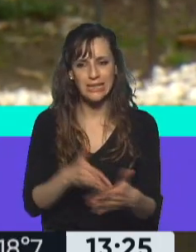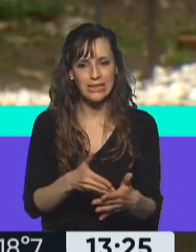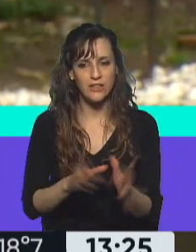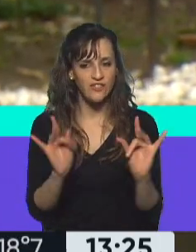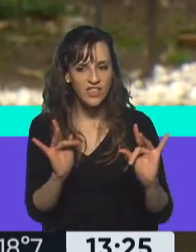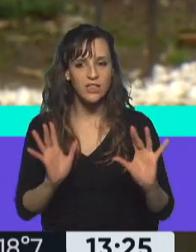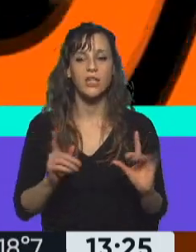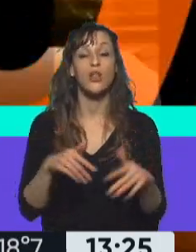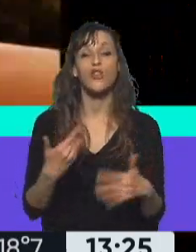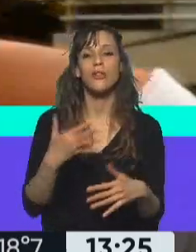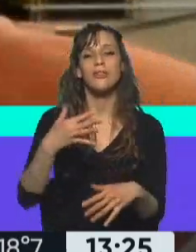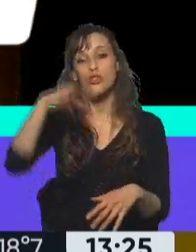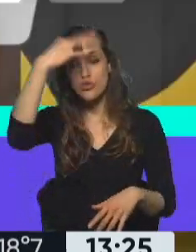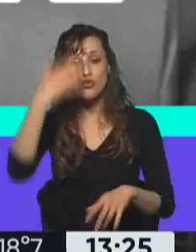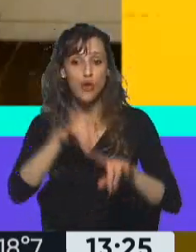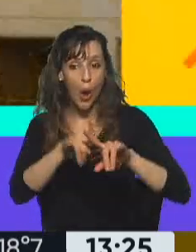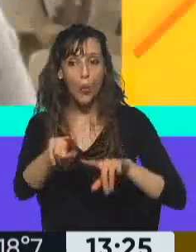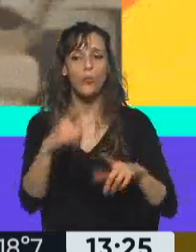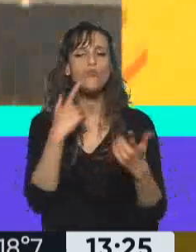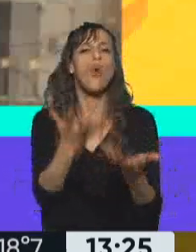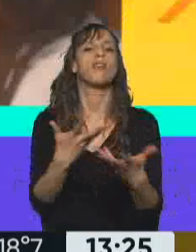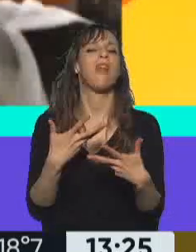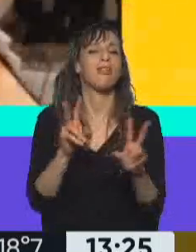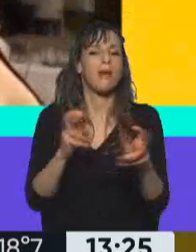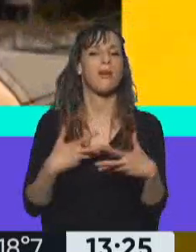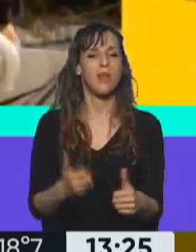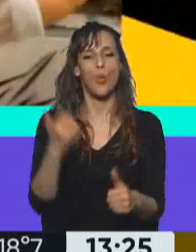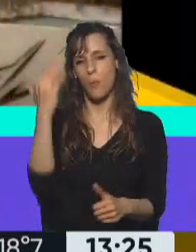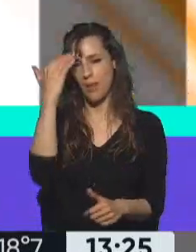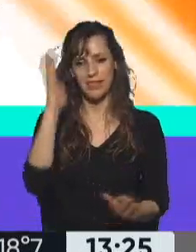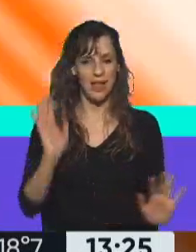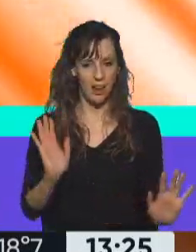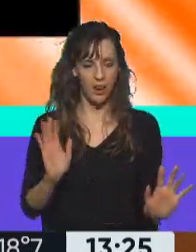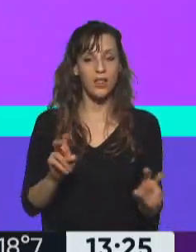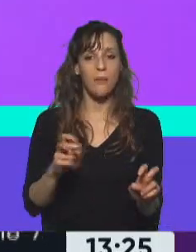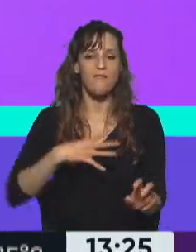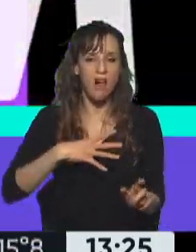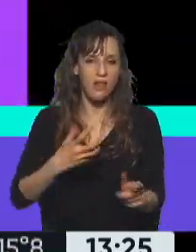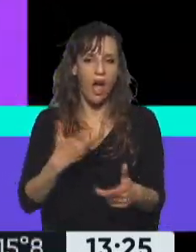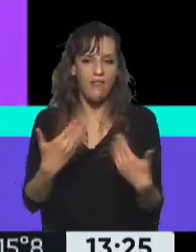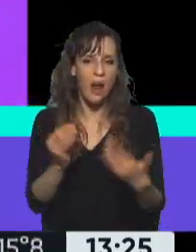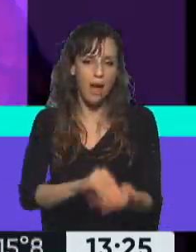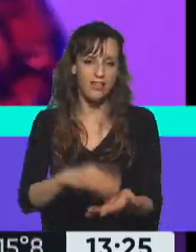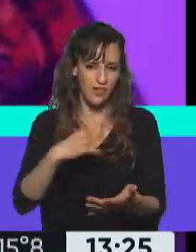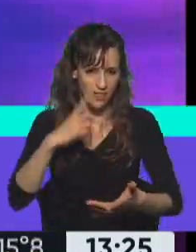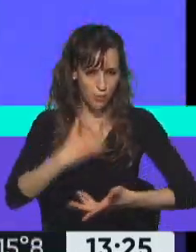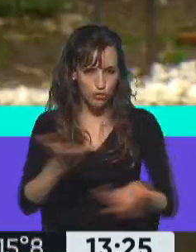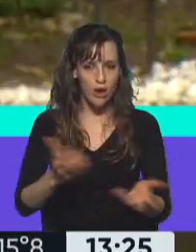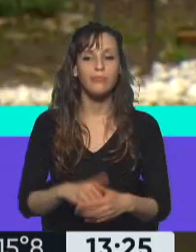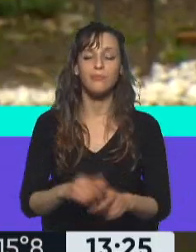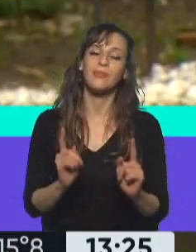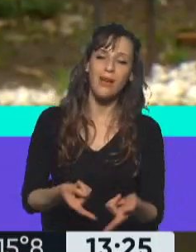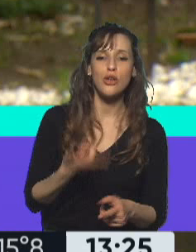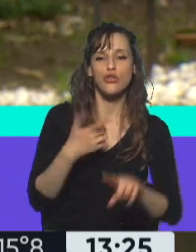humor la obra lo que hace es hablar de la salud mental, como que es algo que pasa mucho pero de lo que se habla poco. Y la obra con mucho show,